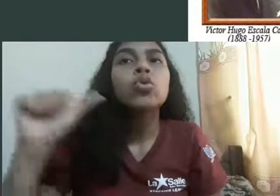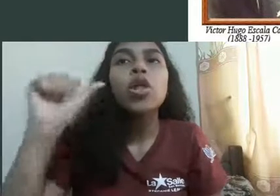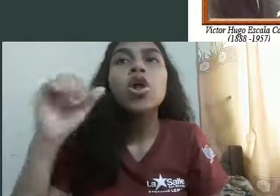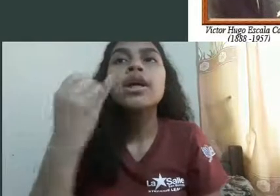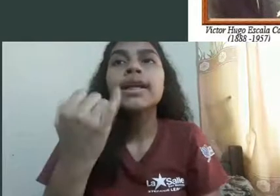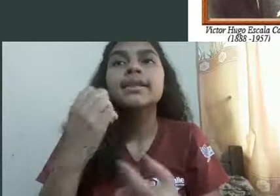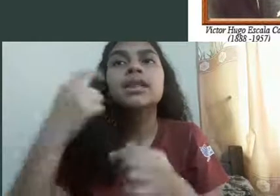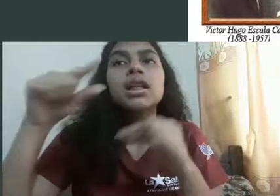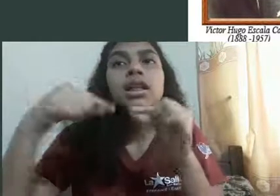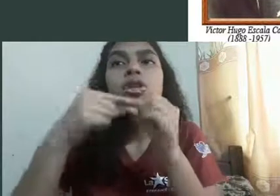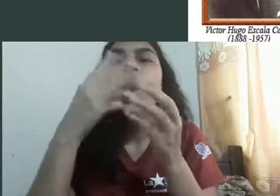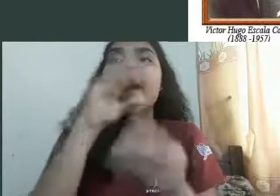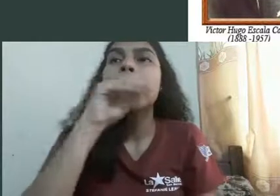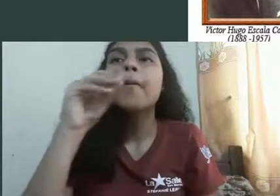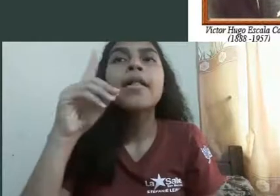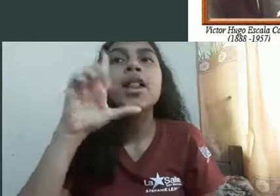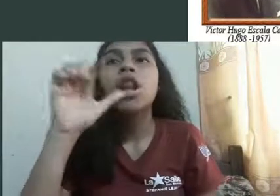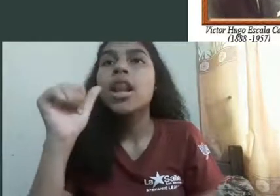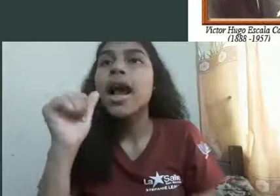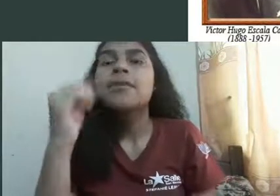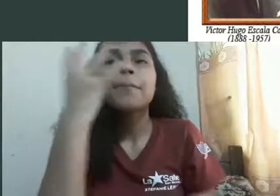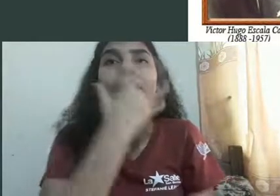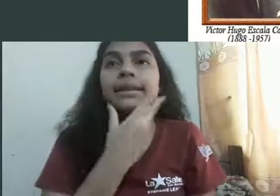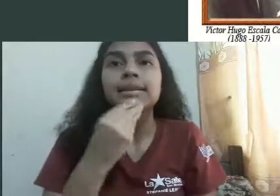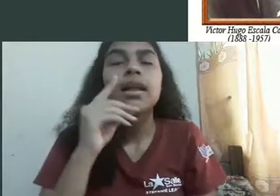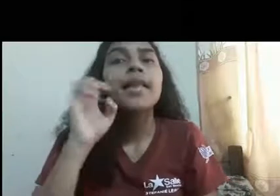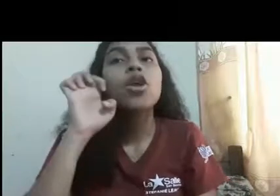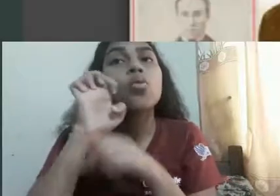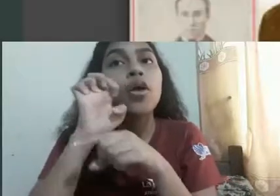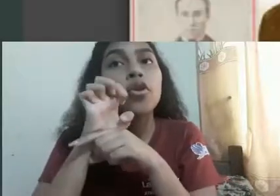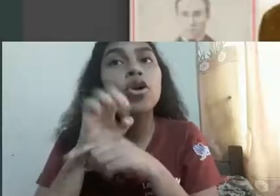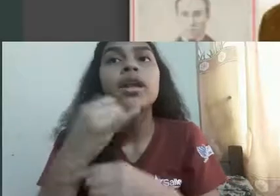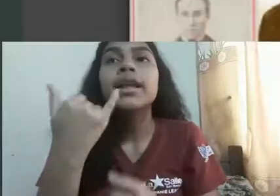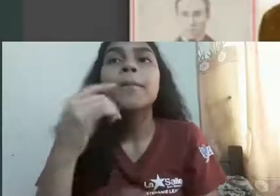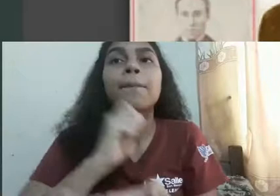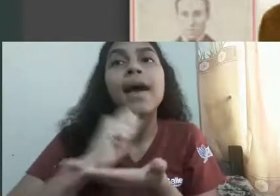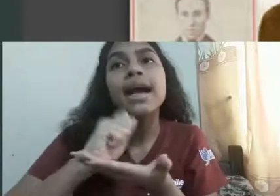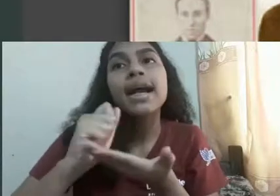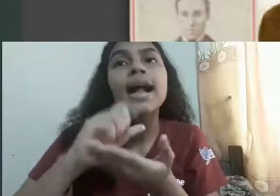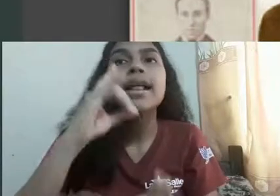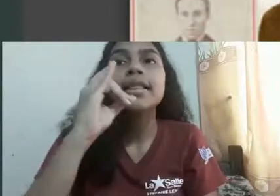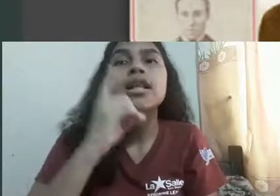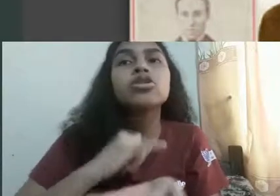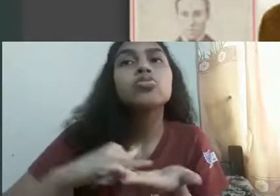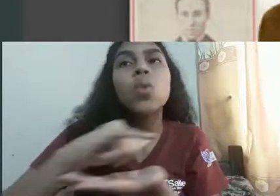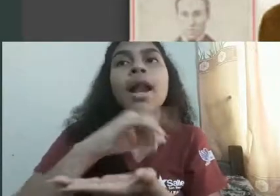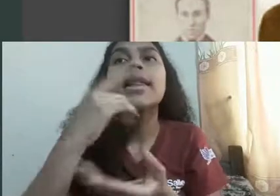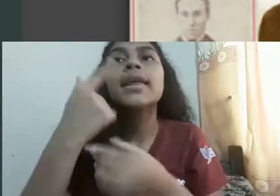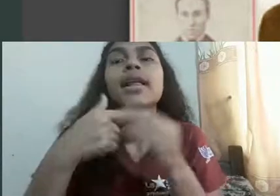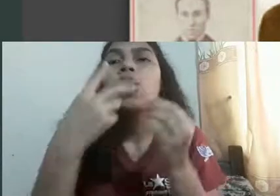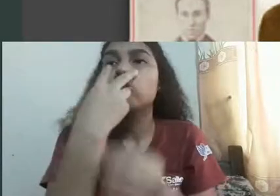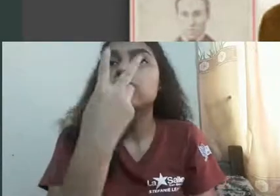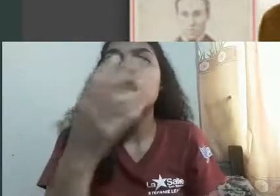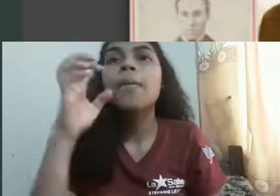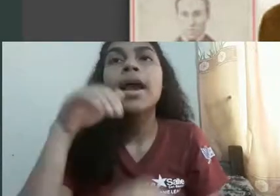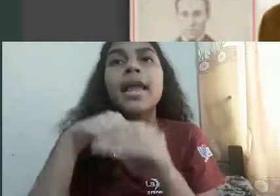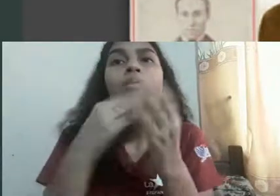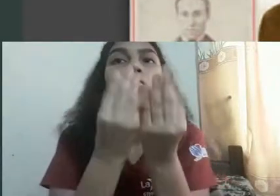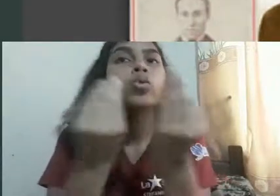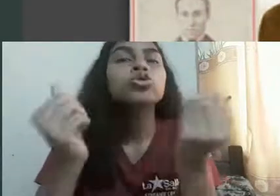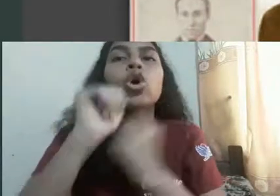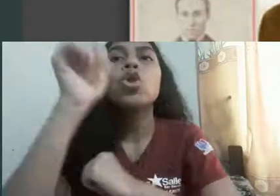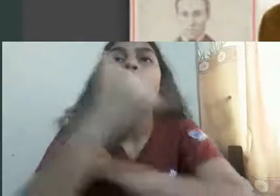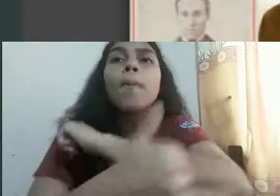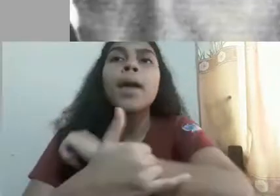escribir. En eso han dejado huella y están divididos en algunos géneros. También hoy en